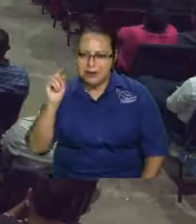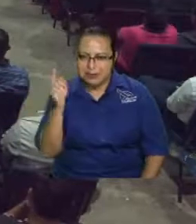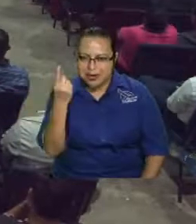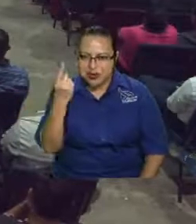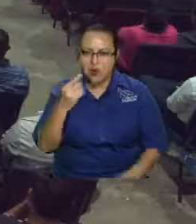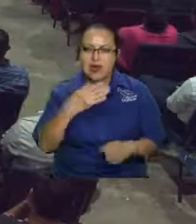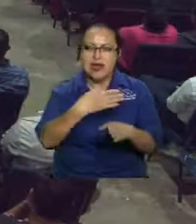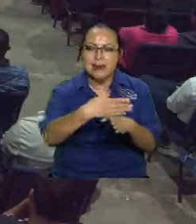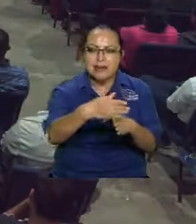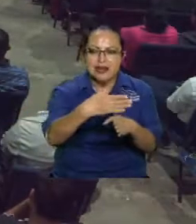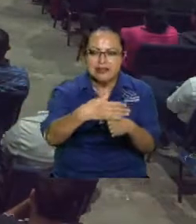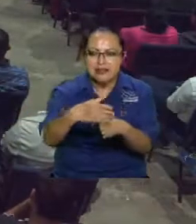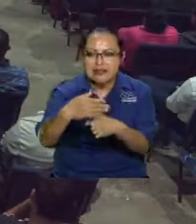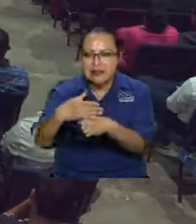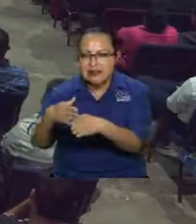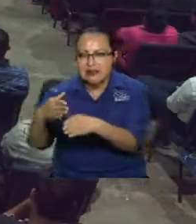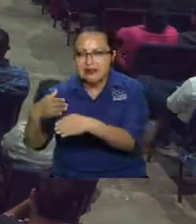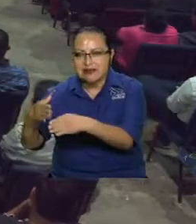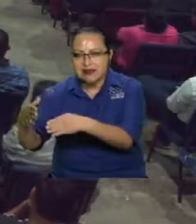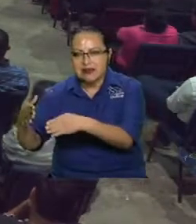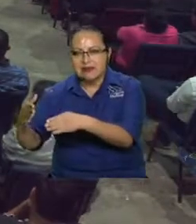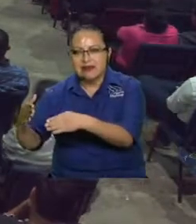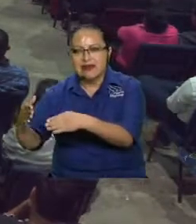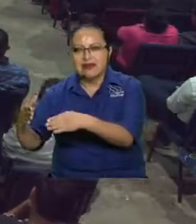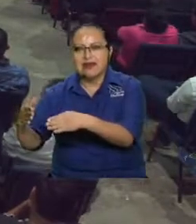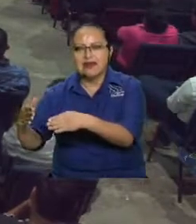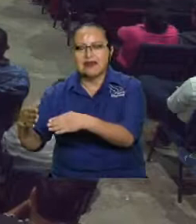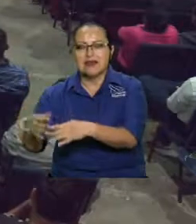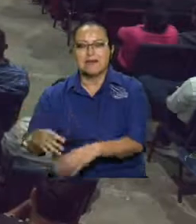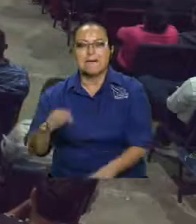Lo que le estoy diciendo es que primero hay que repartir.